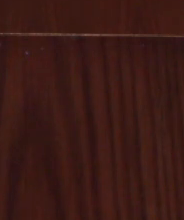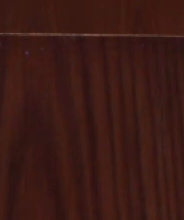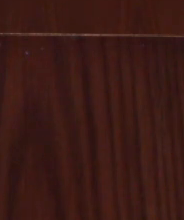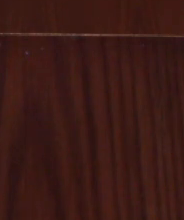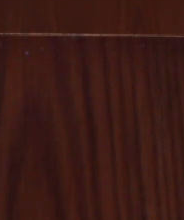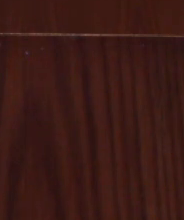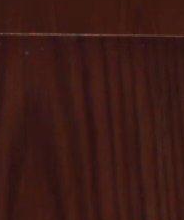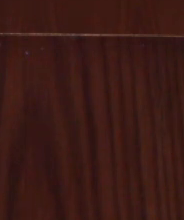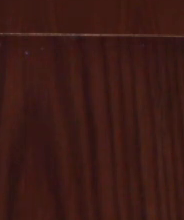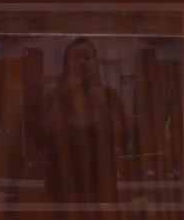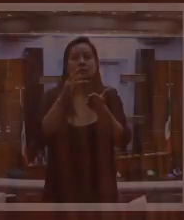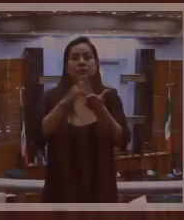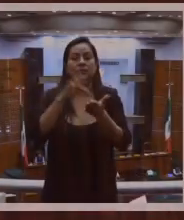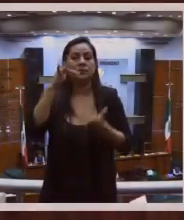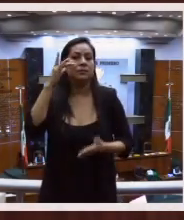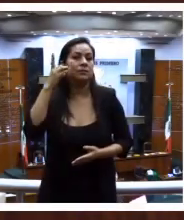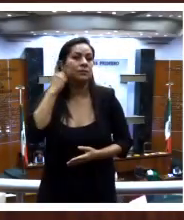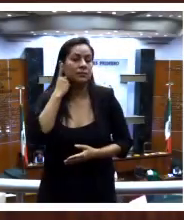Muchas gracias, diputada.